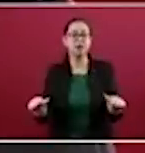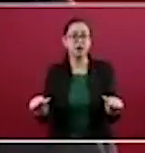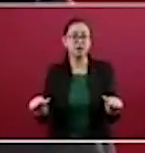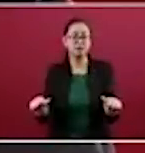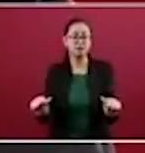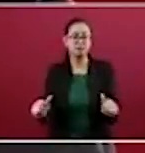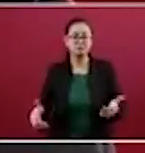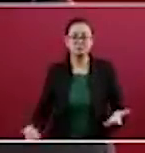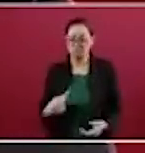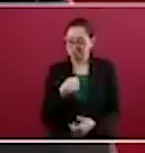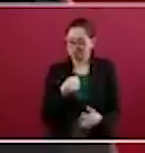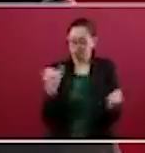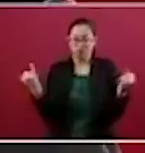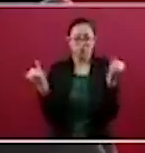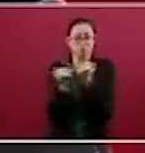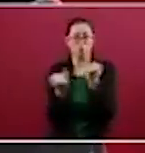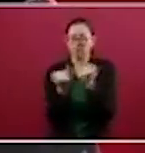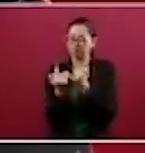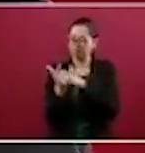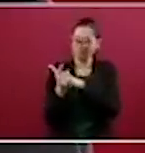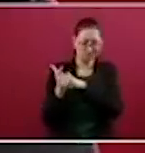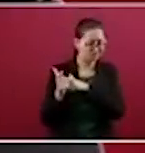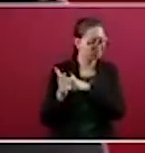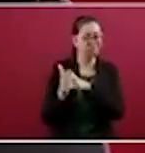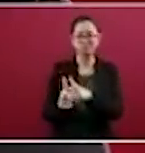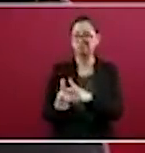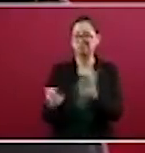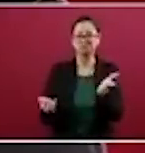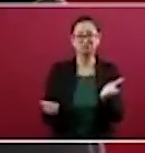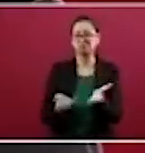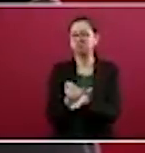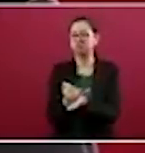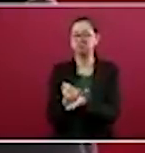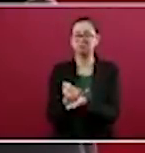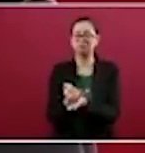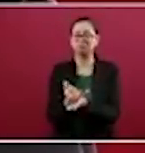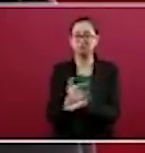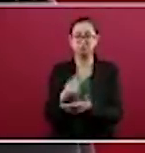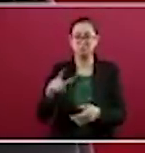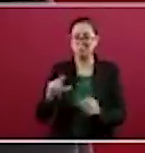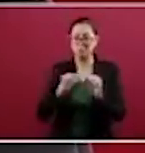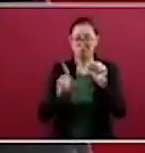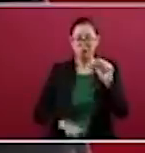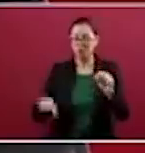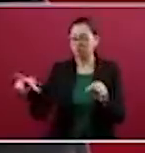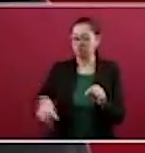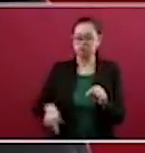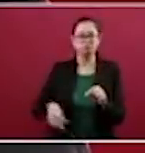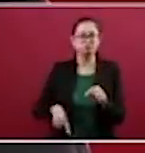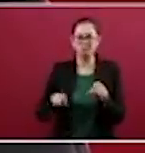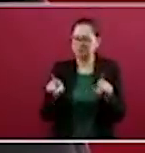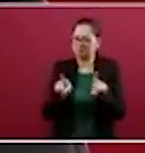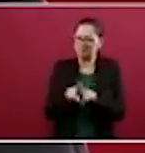Esa es mi postura, esa va a seguir siendo la postura del gobierno de México.